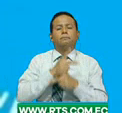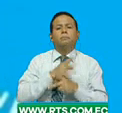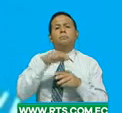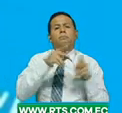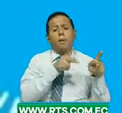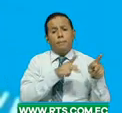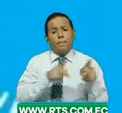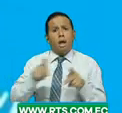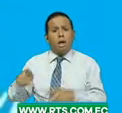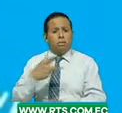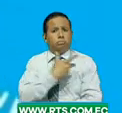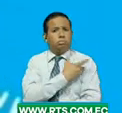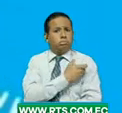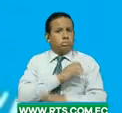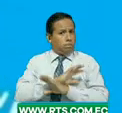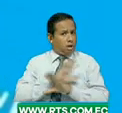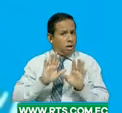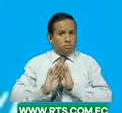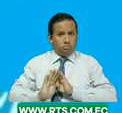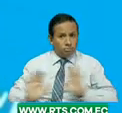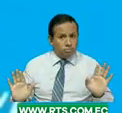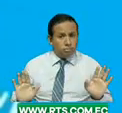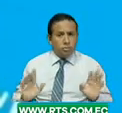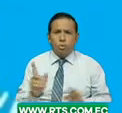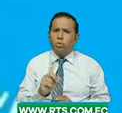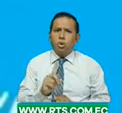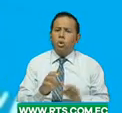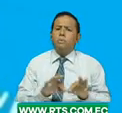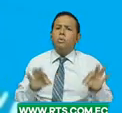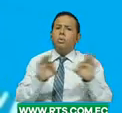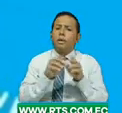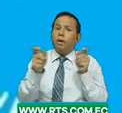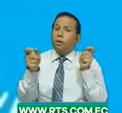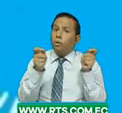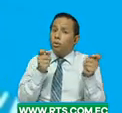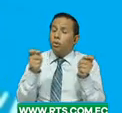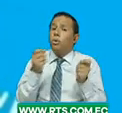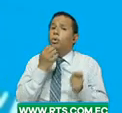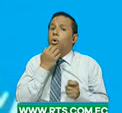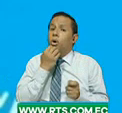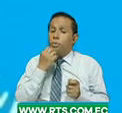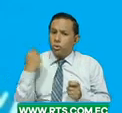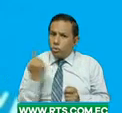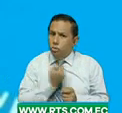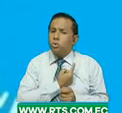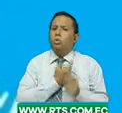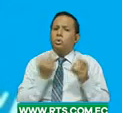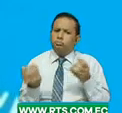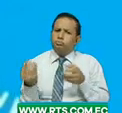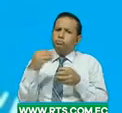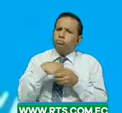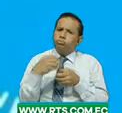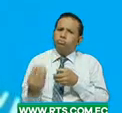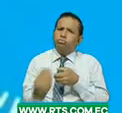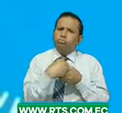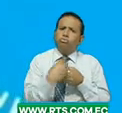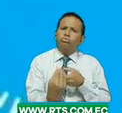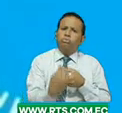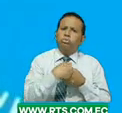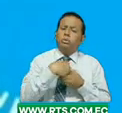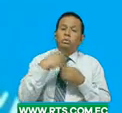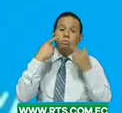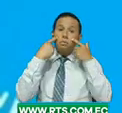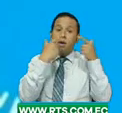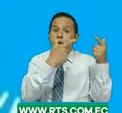que va sola en el control de la pandemia. Es una herramienta que nosotros vamos combinando con otras estrategias de